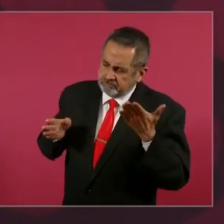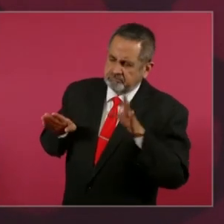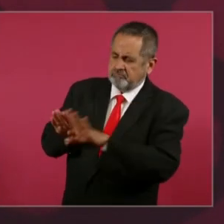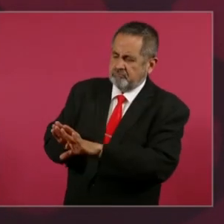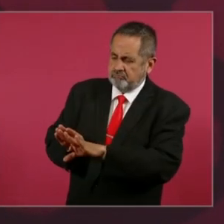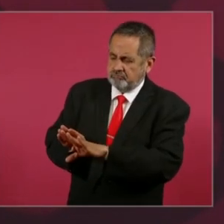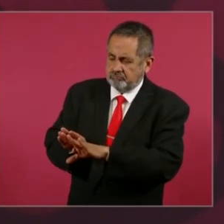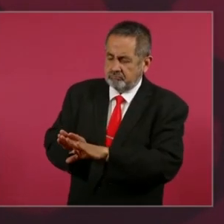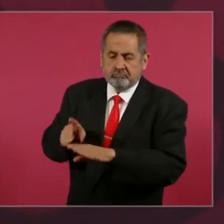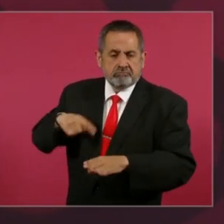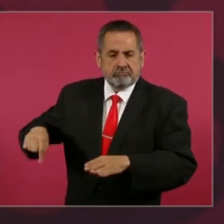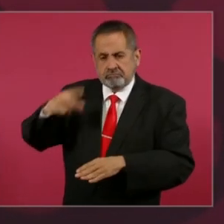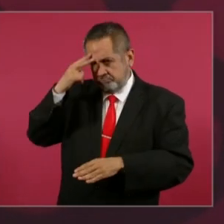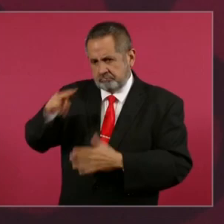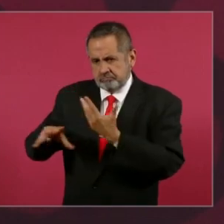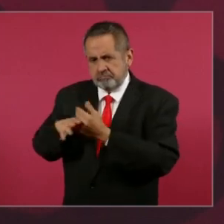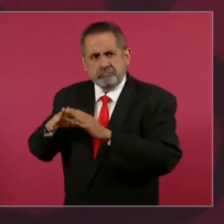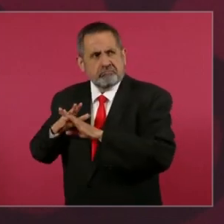mexicanos.